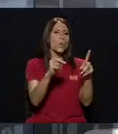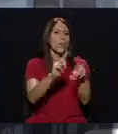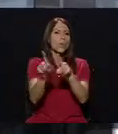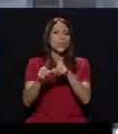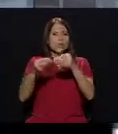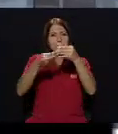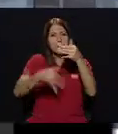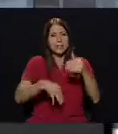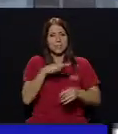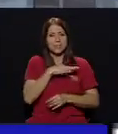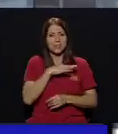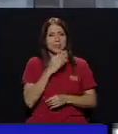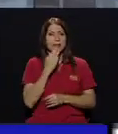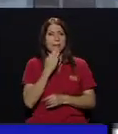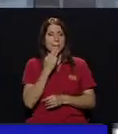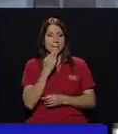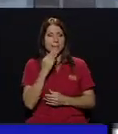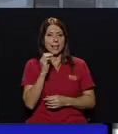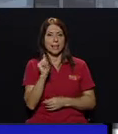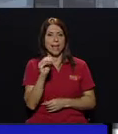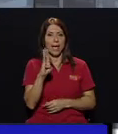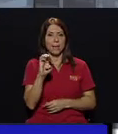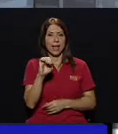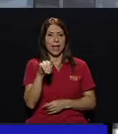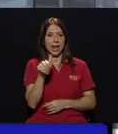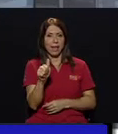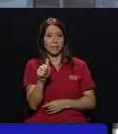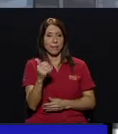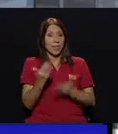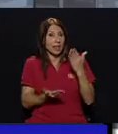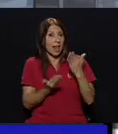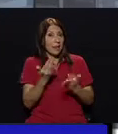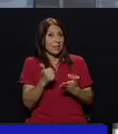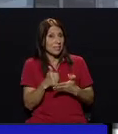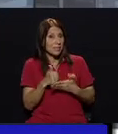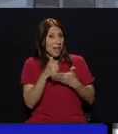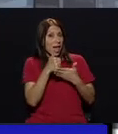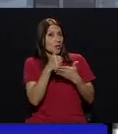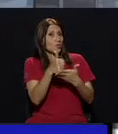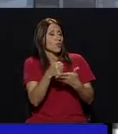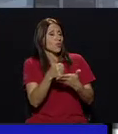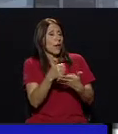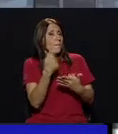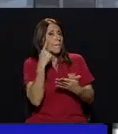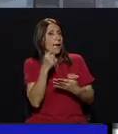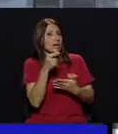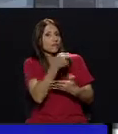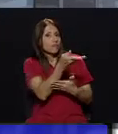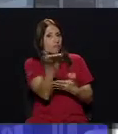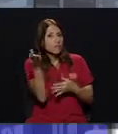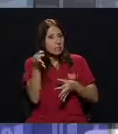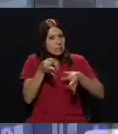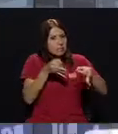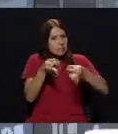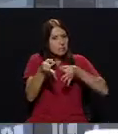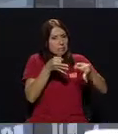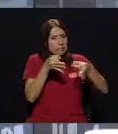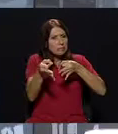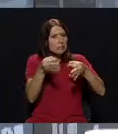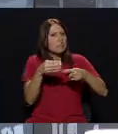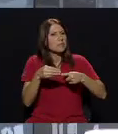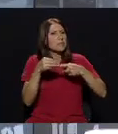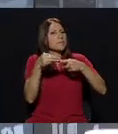Múltiples son los beneficios que tiene la miel de abeja. Tal vez si me ayudan a explicarle a la gente los principales, porque sabemos que son